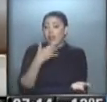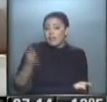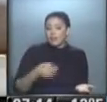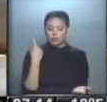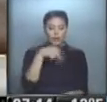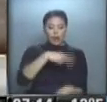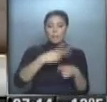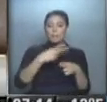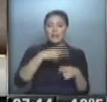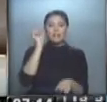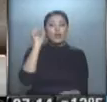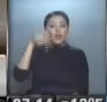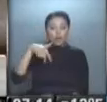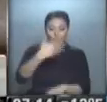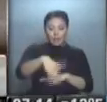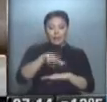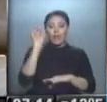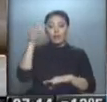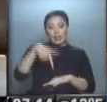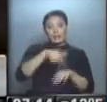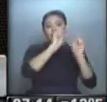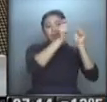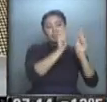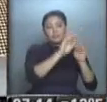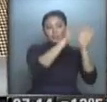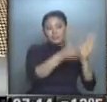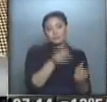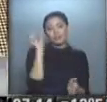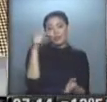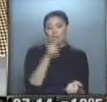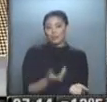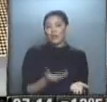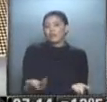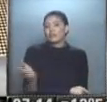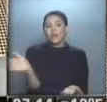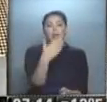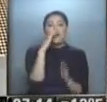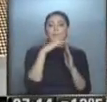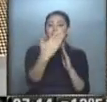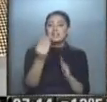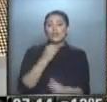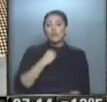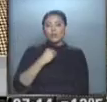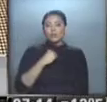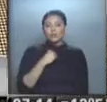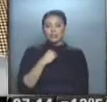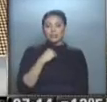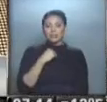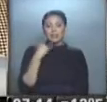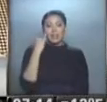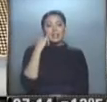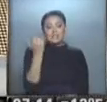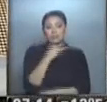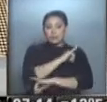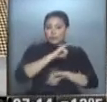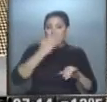en la Plaza Colón, sobre la Avenida Colón, y es el Monumento a Colón. La verdad que la voluntad de los vecinos, que expresaba la audiencia pública, la voluntad